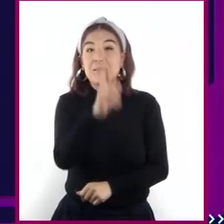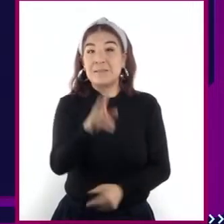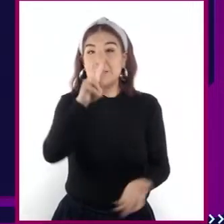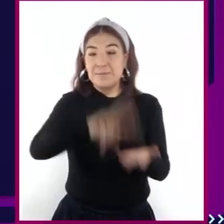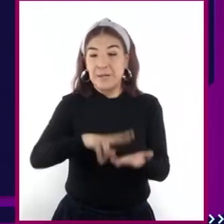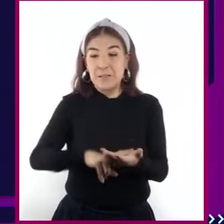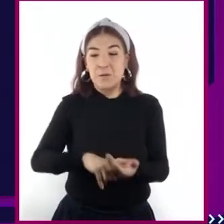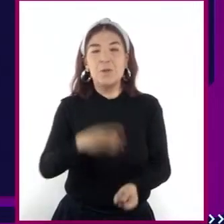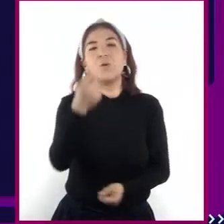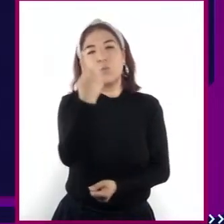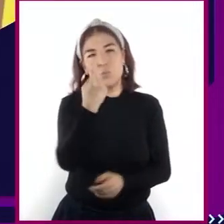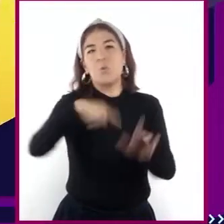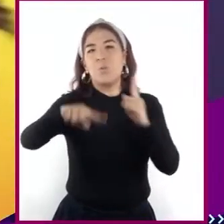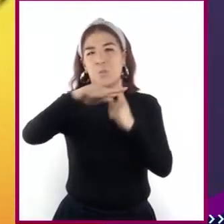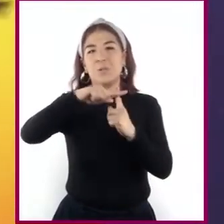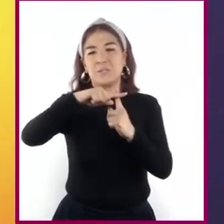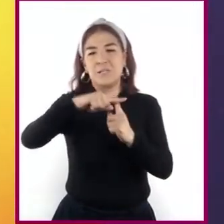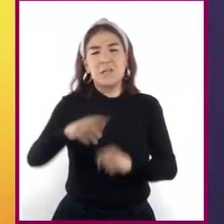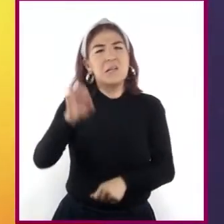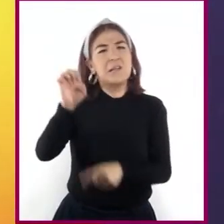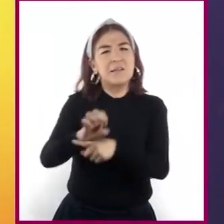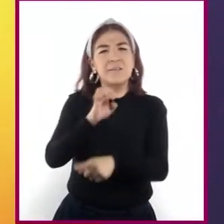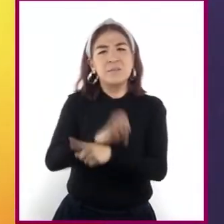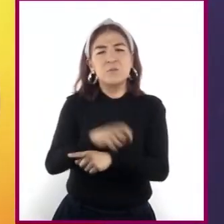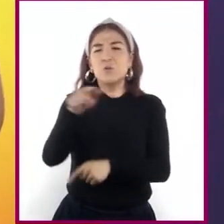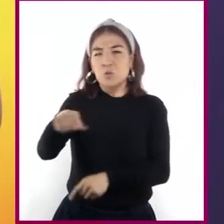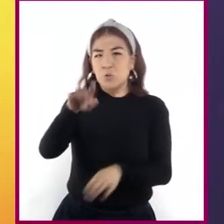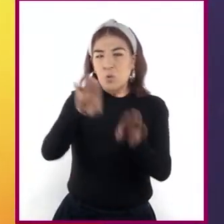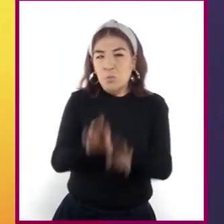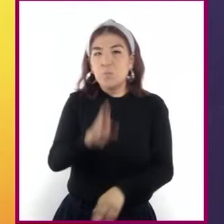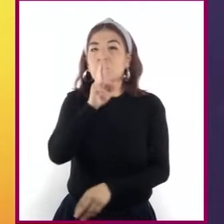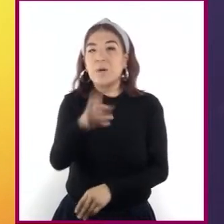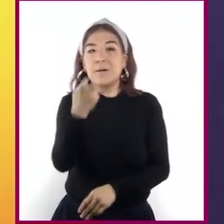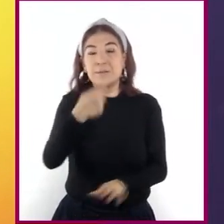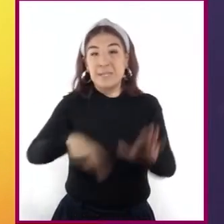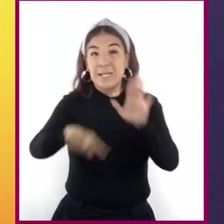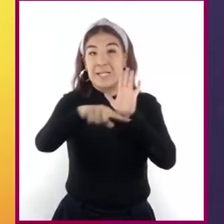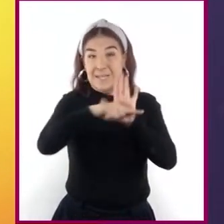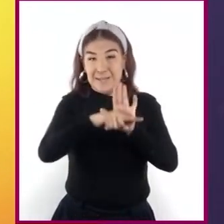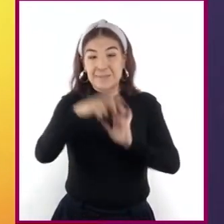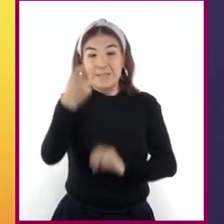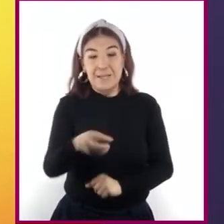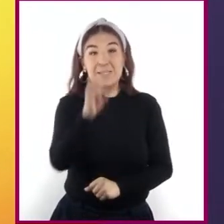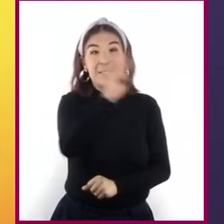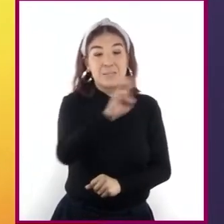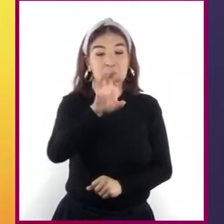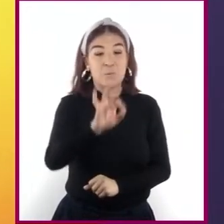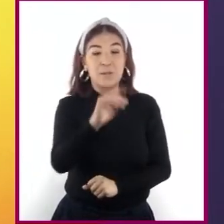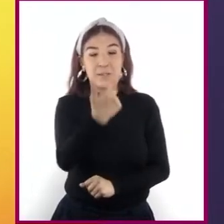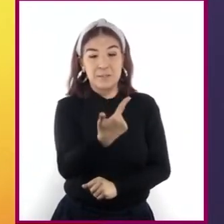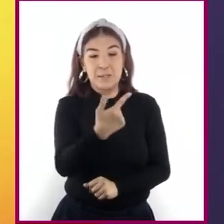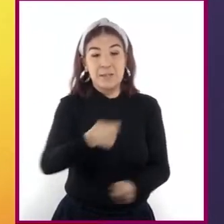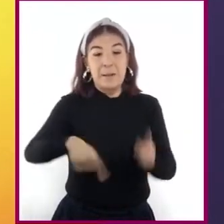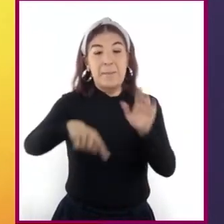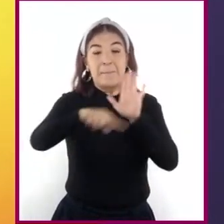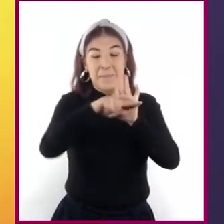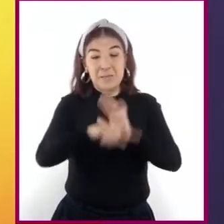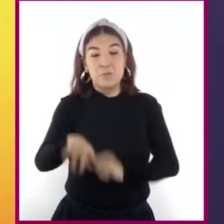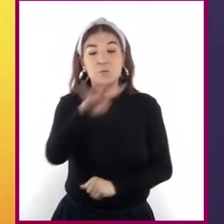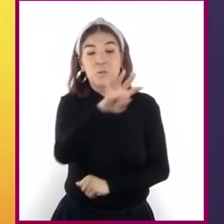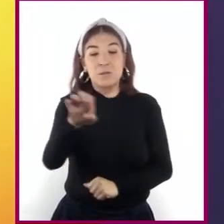resultado 1 positivo. Entonces, maestro, para realizar la sustracción de 347 negativo